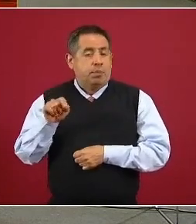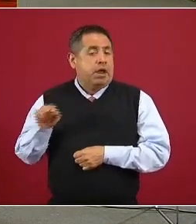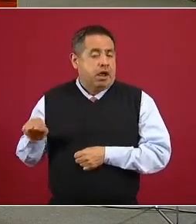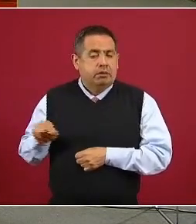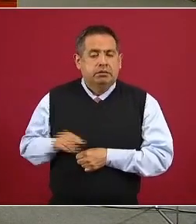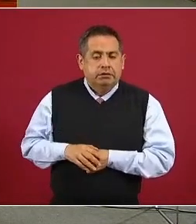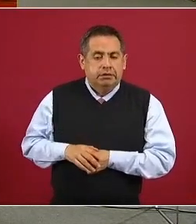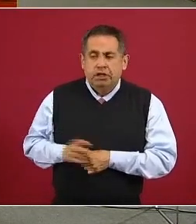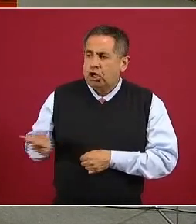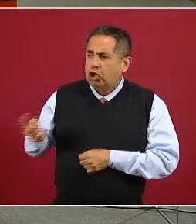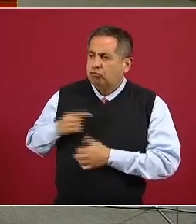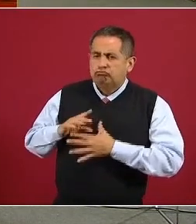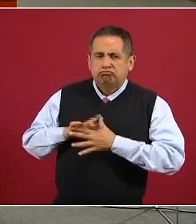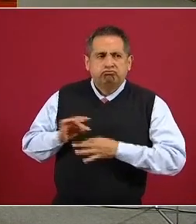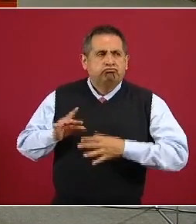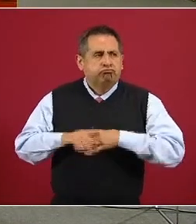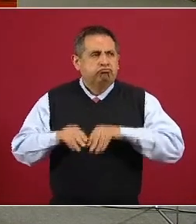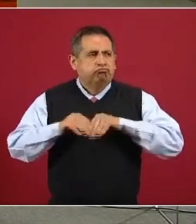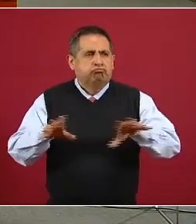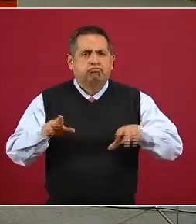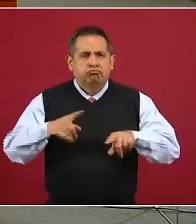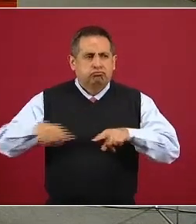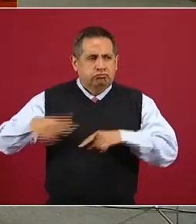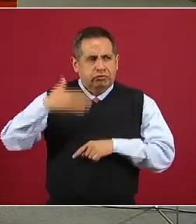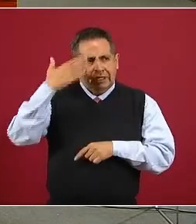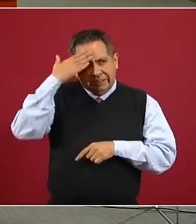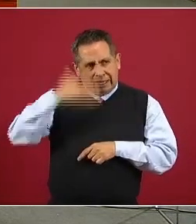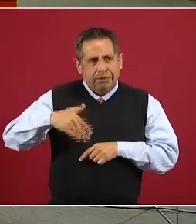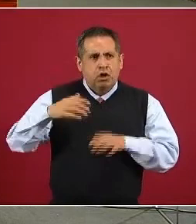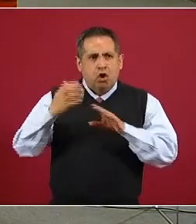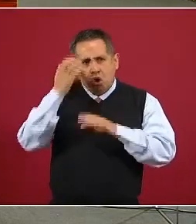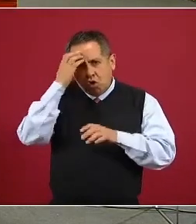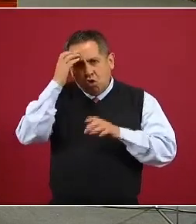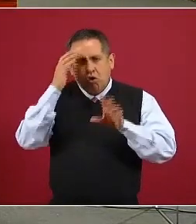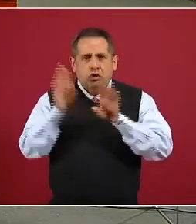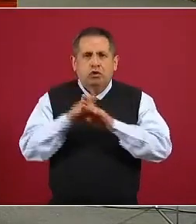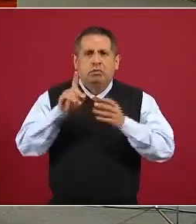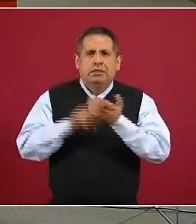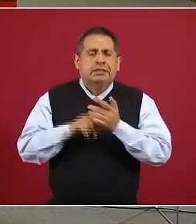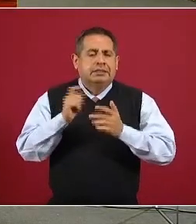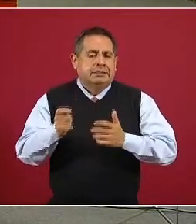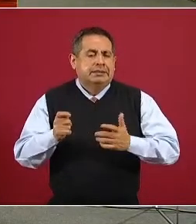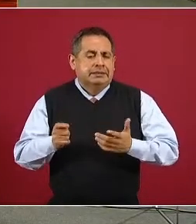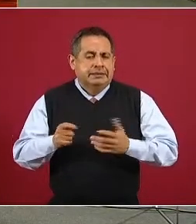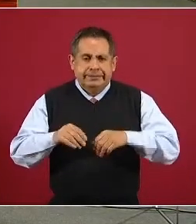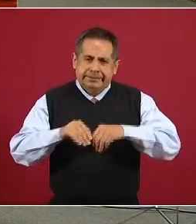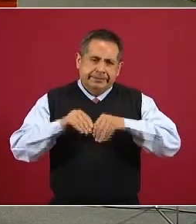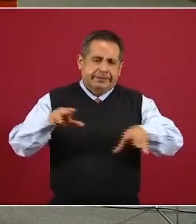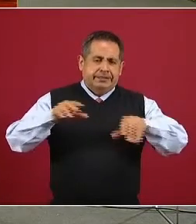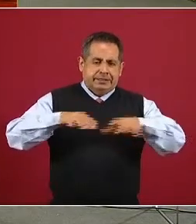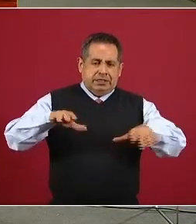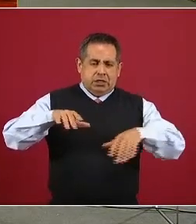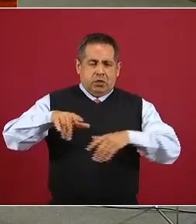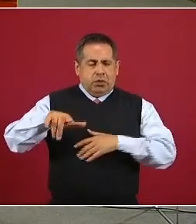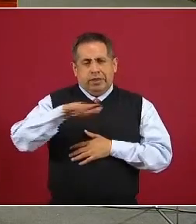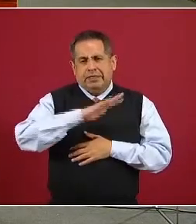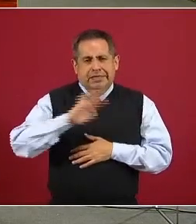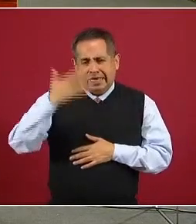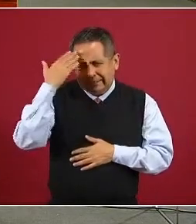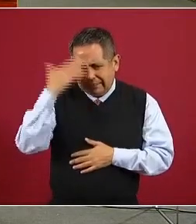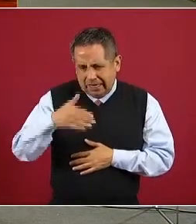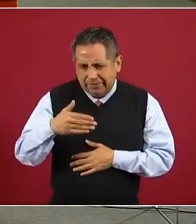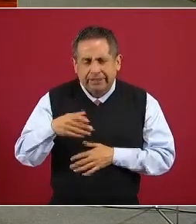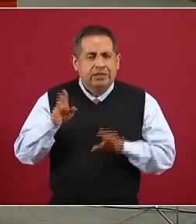hablar de algo que ya es conocido y que queremos pues darle la